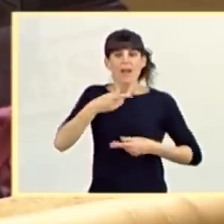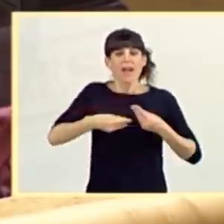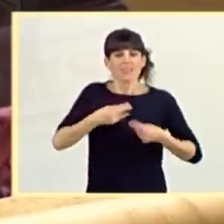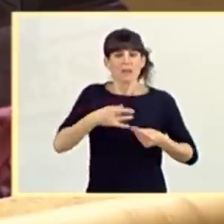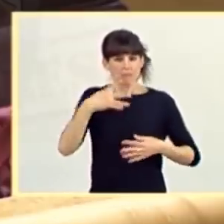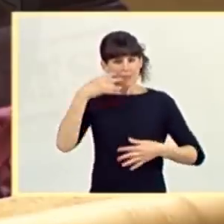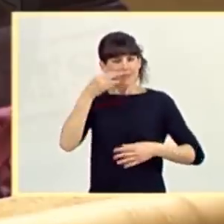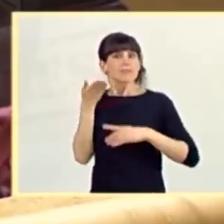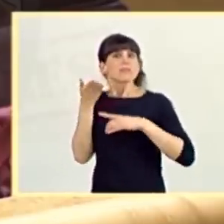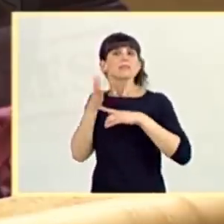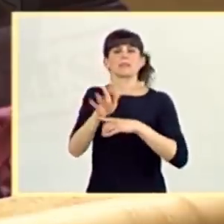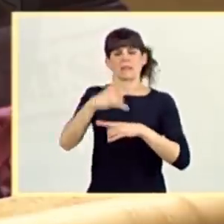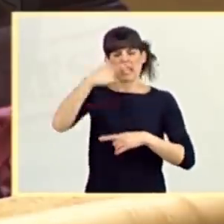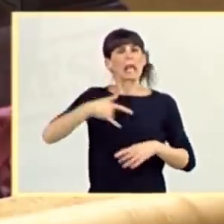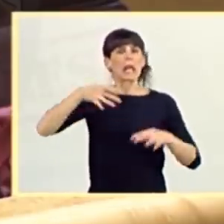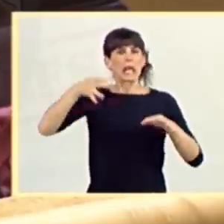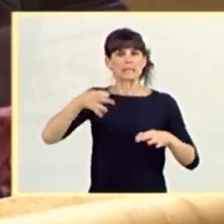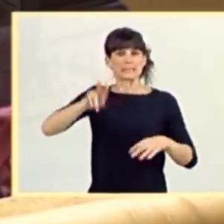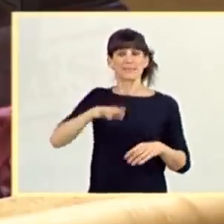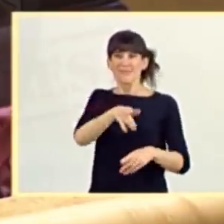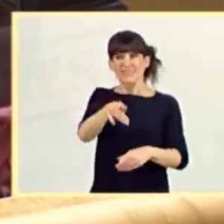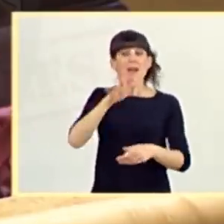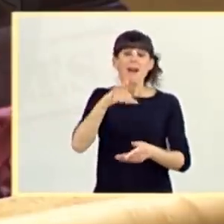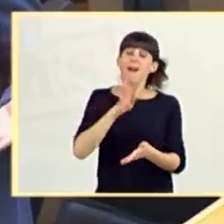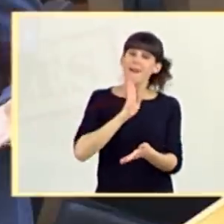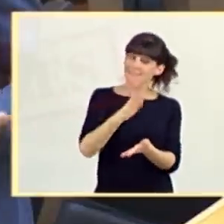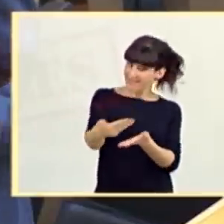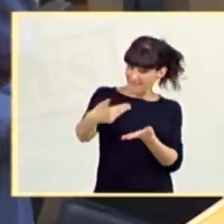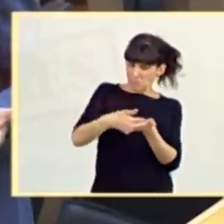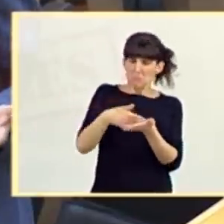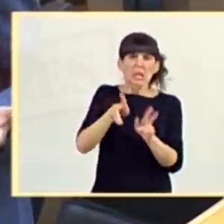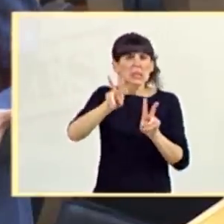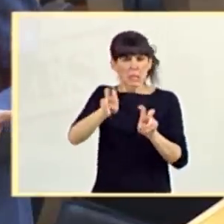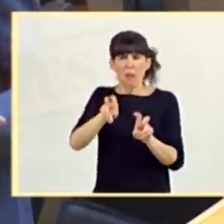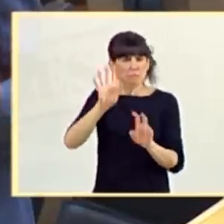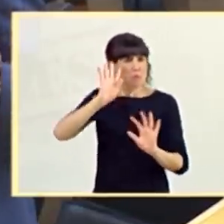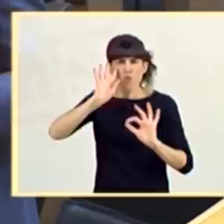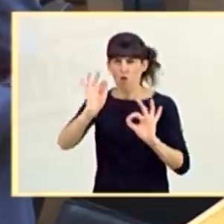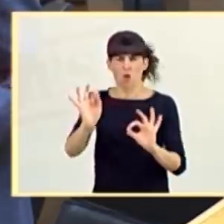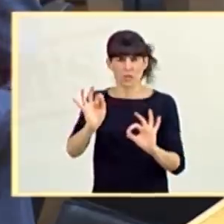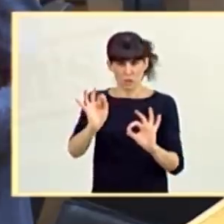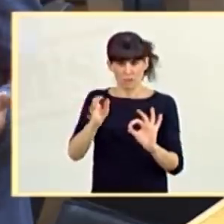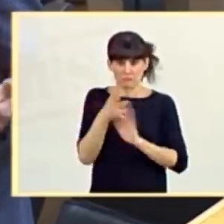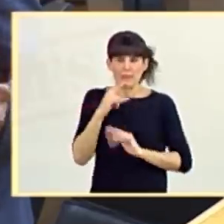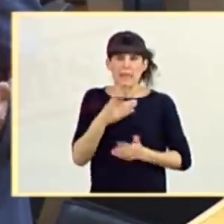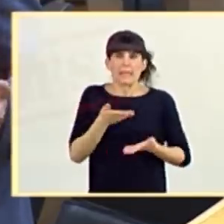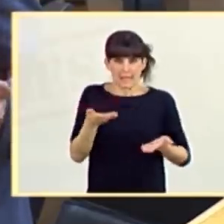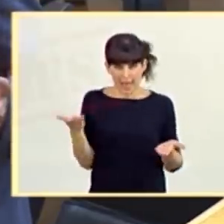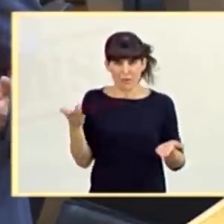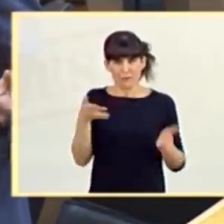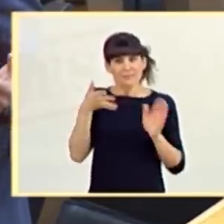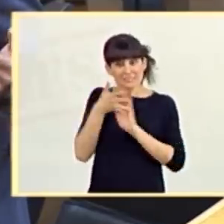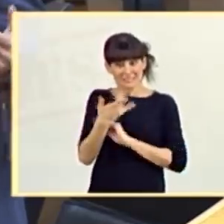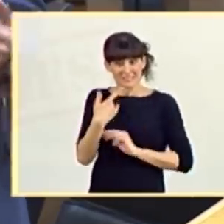países porque ya se trata de vinculaciones con el narcotráfico ya se trata con vinculaciones con el terrorismo